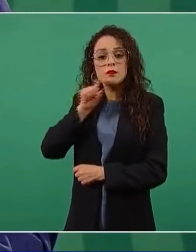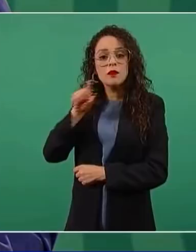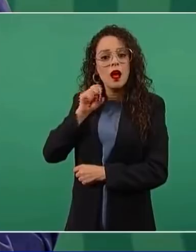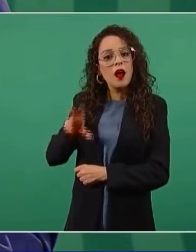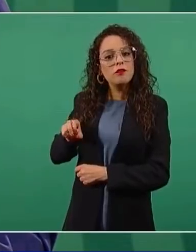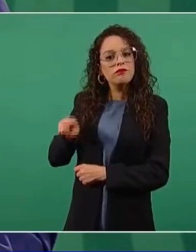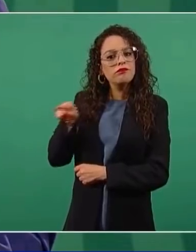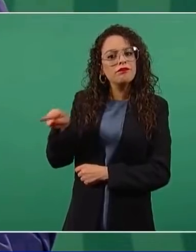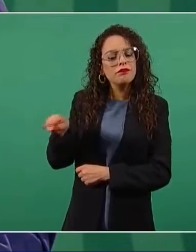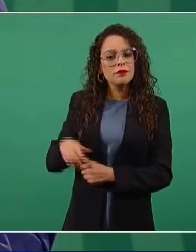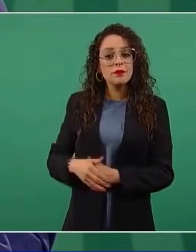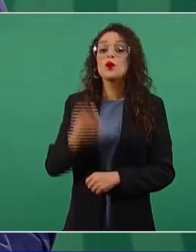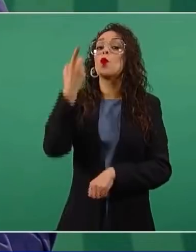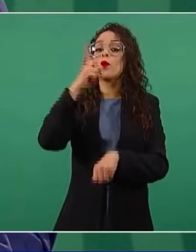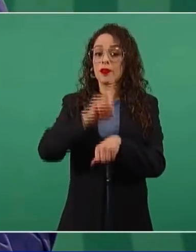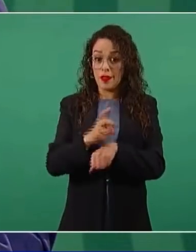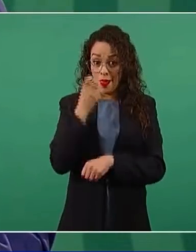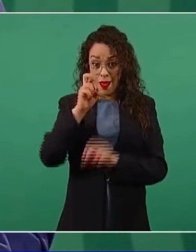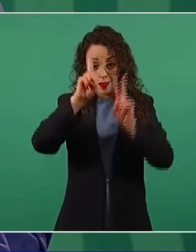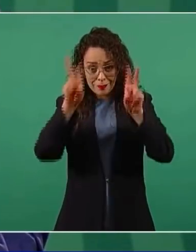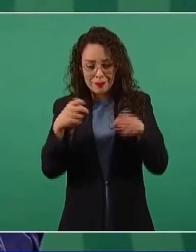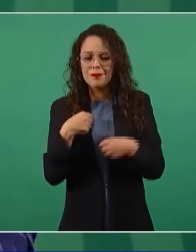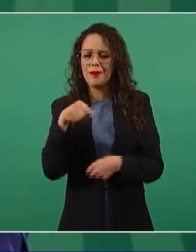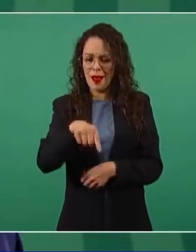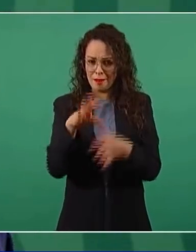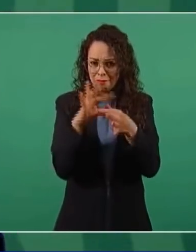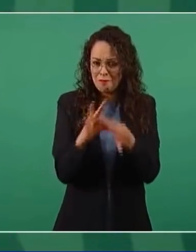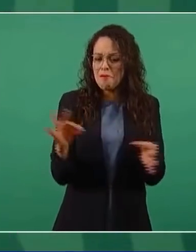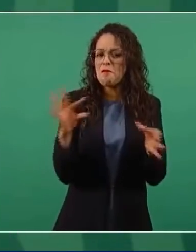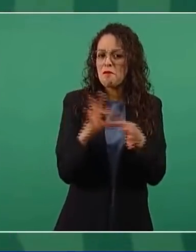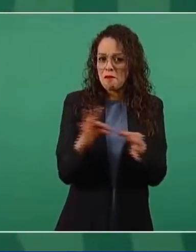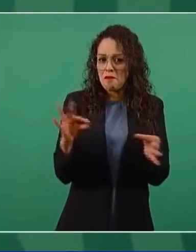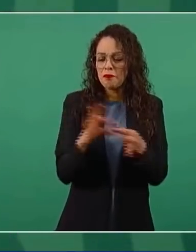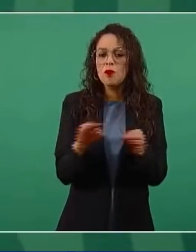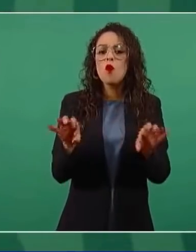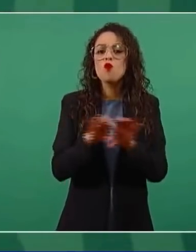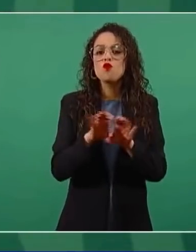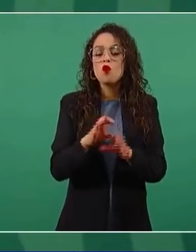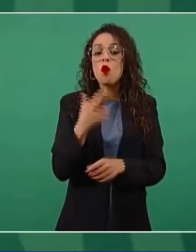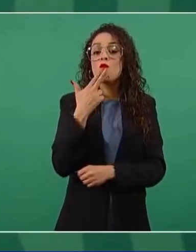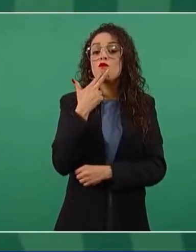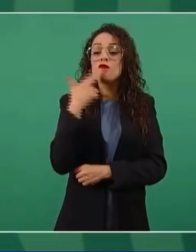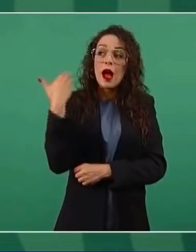Un día vamos a hablar de eso, de cómo funcionaba.